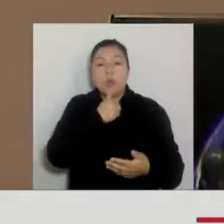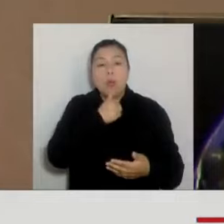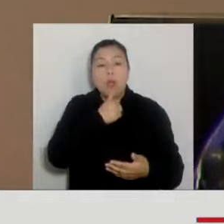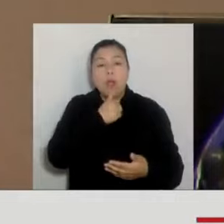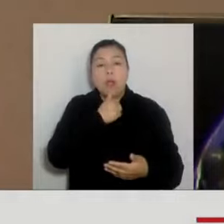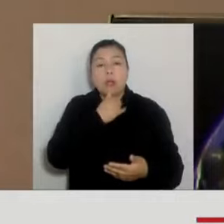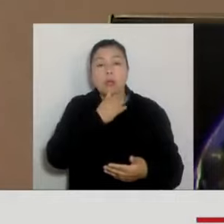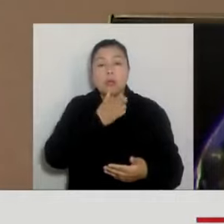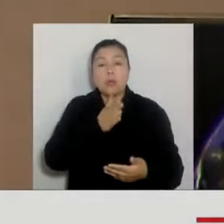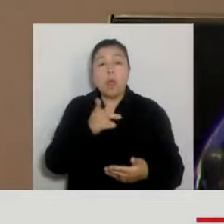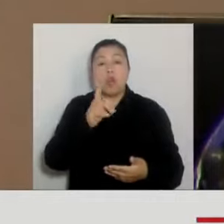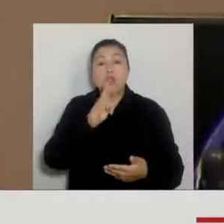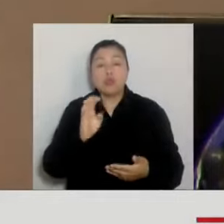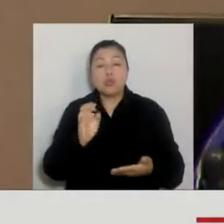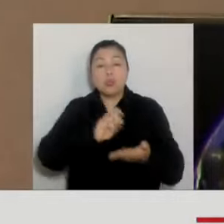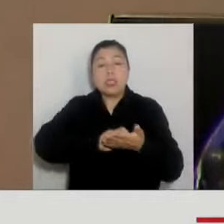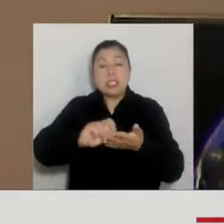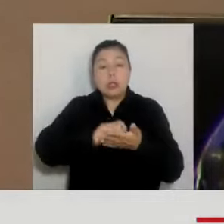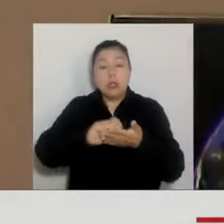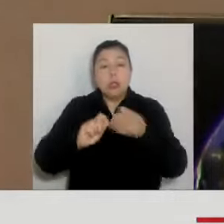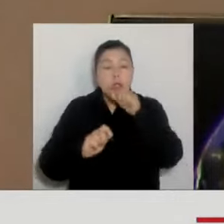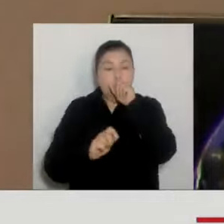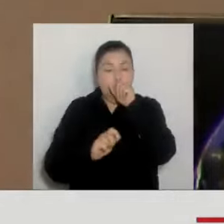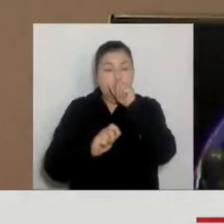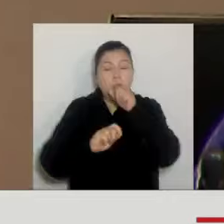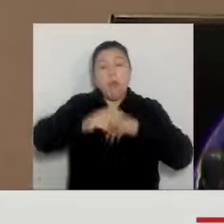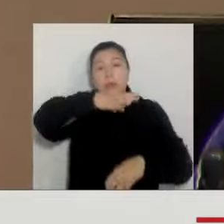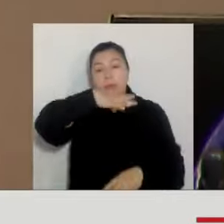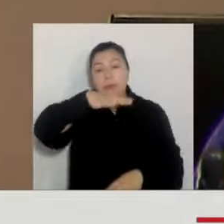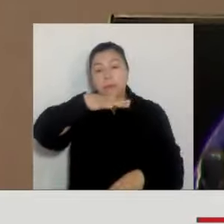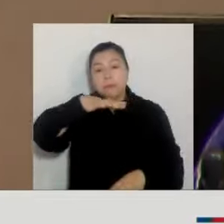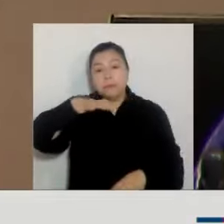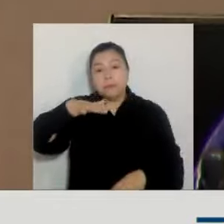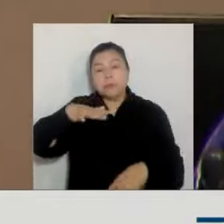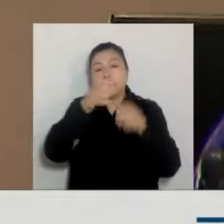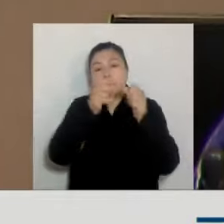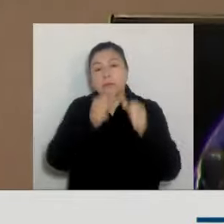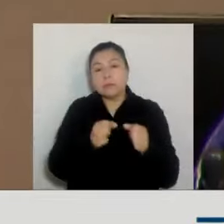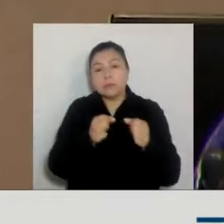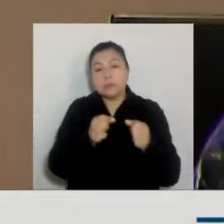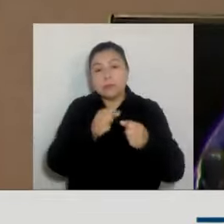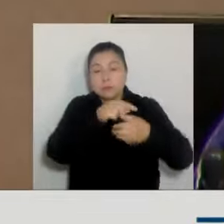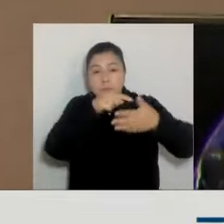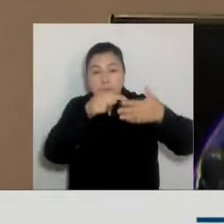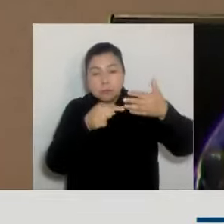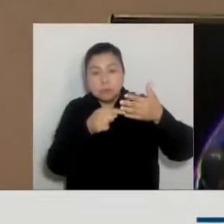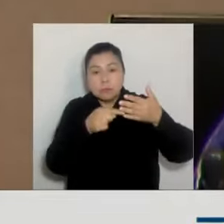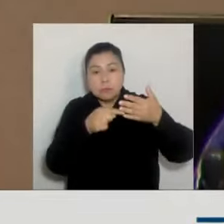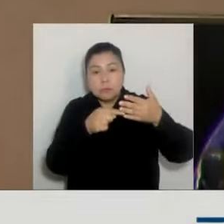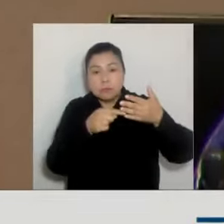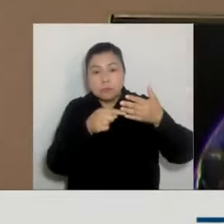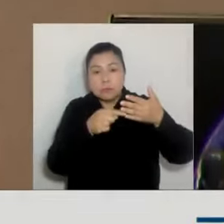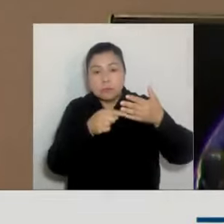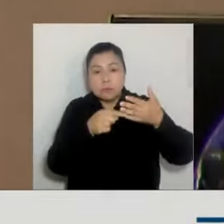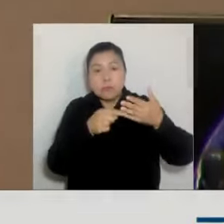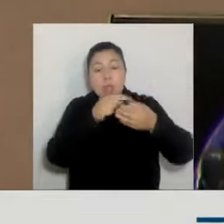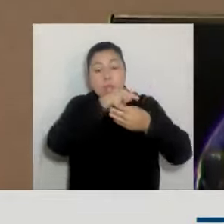subsecretaría de recursos hídricos que pueda agrupar a los varios servicios